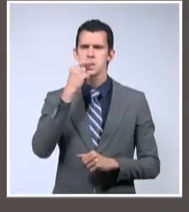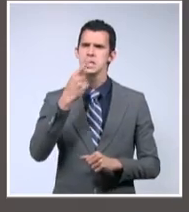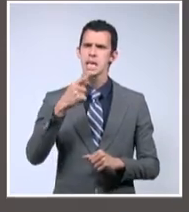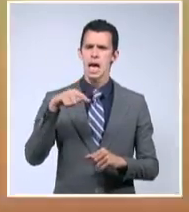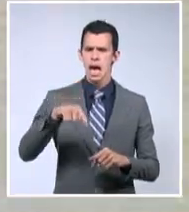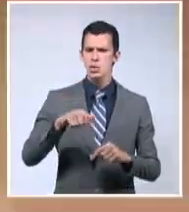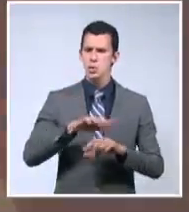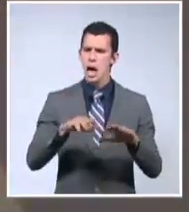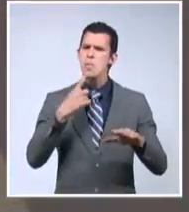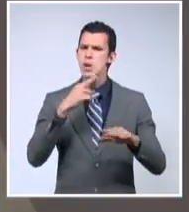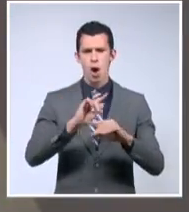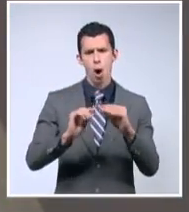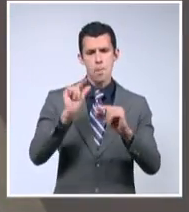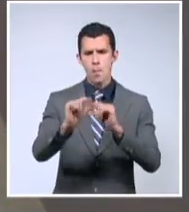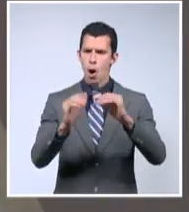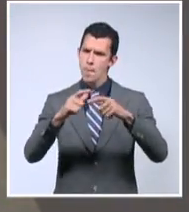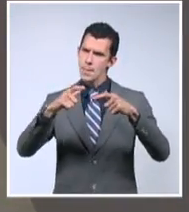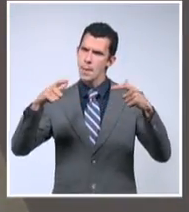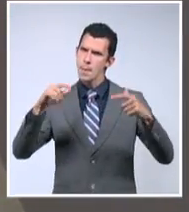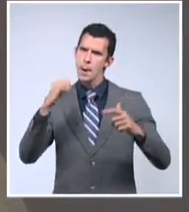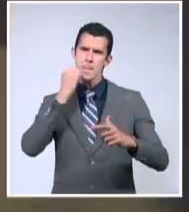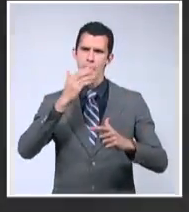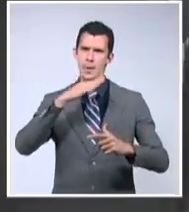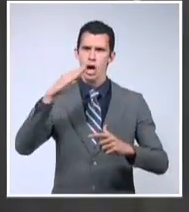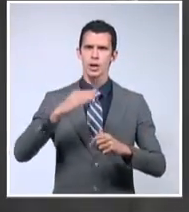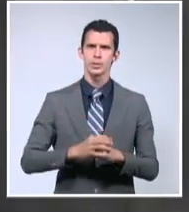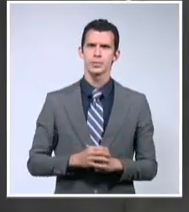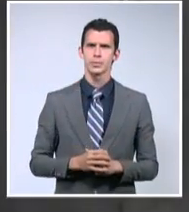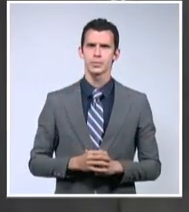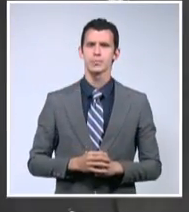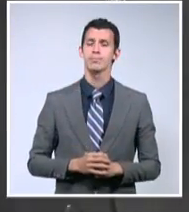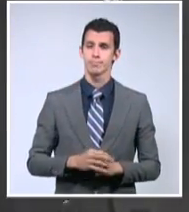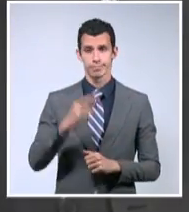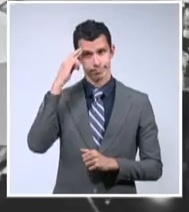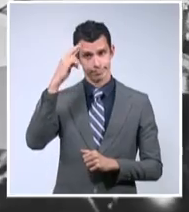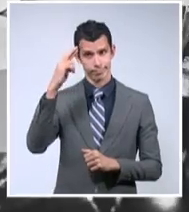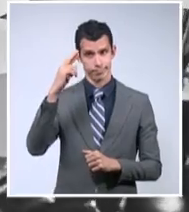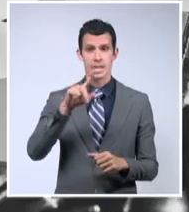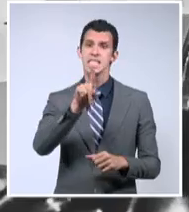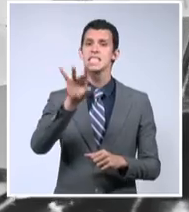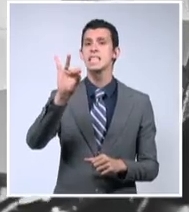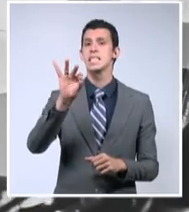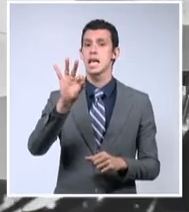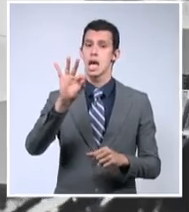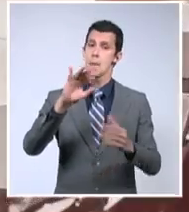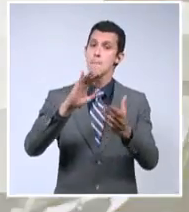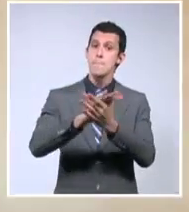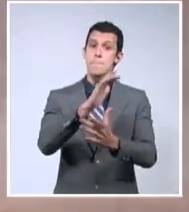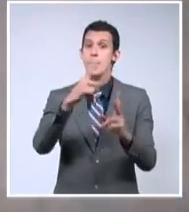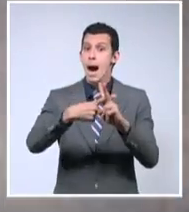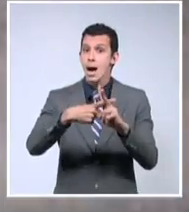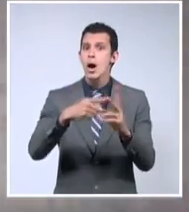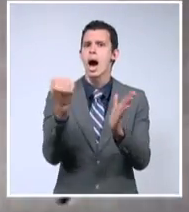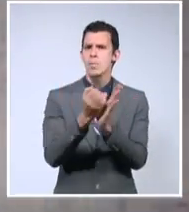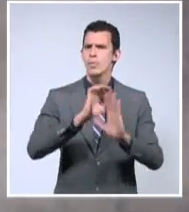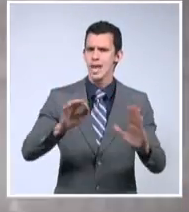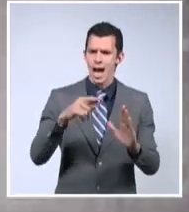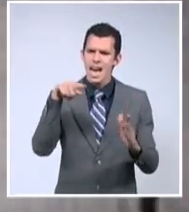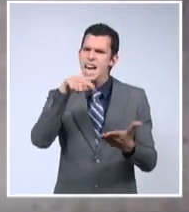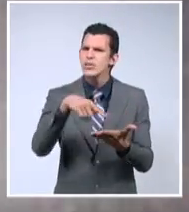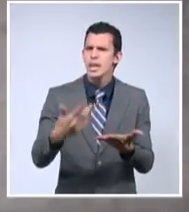de 1960 se aprueba por la administración Eisenhower el llamado Programa de Acción Encubierta contra Cuba.